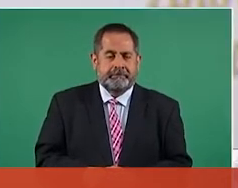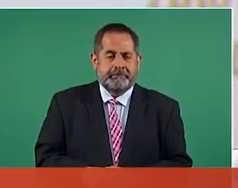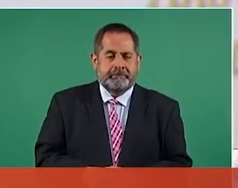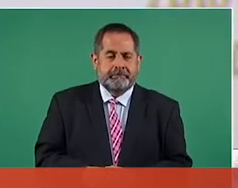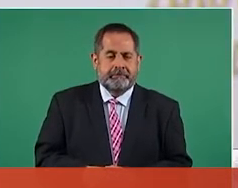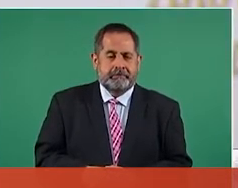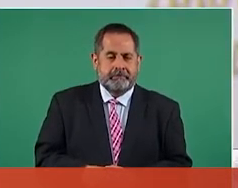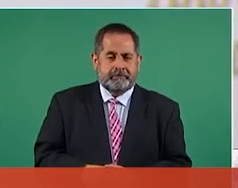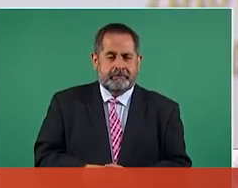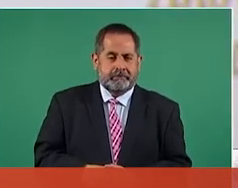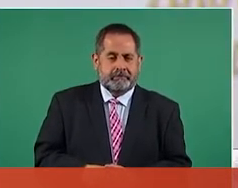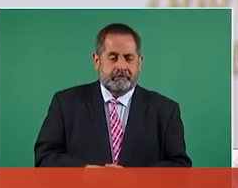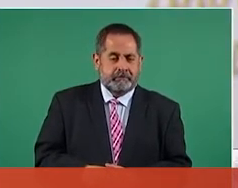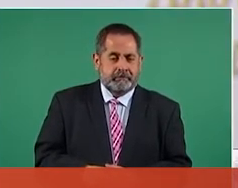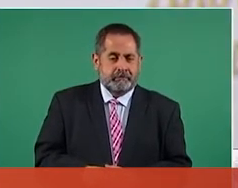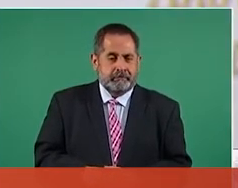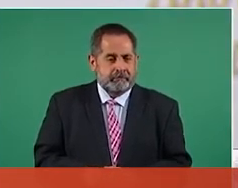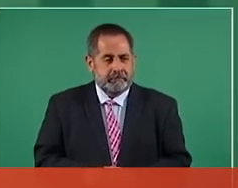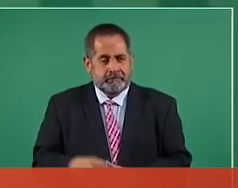Escuché